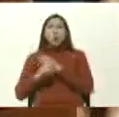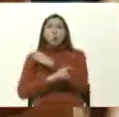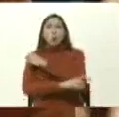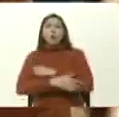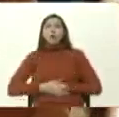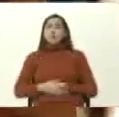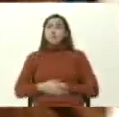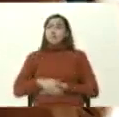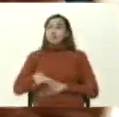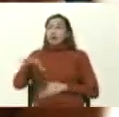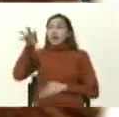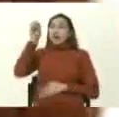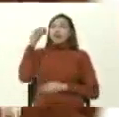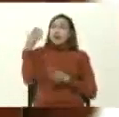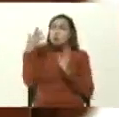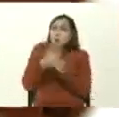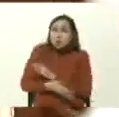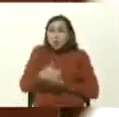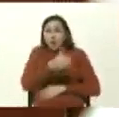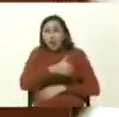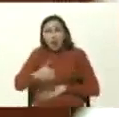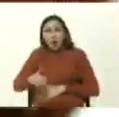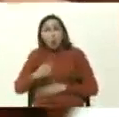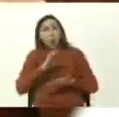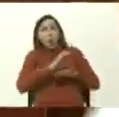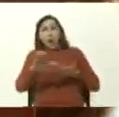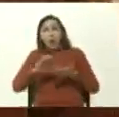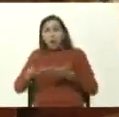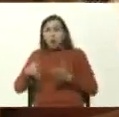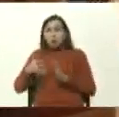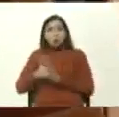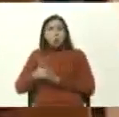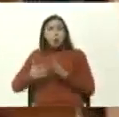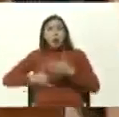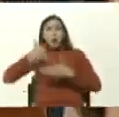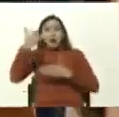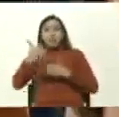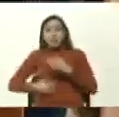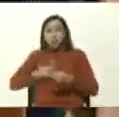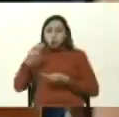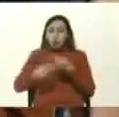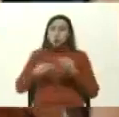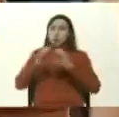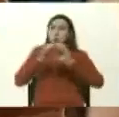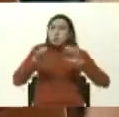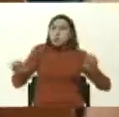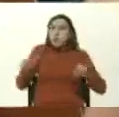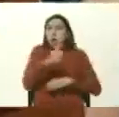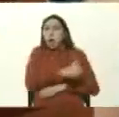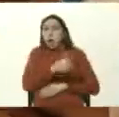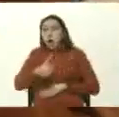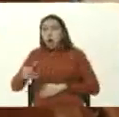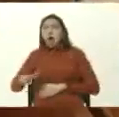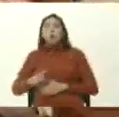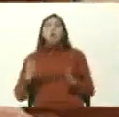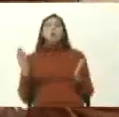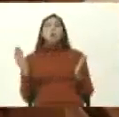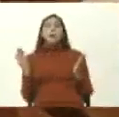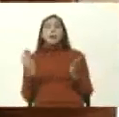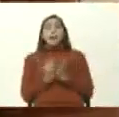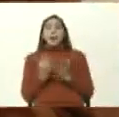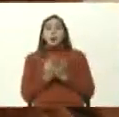que entender también de que cada una de las inversiones que hacemos es de acuerdo al proyecto educativo que tenemos nosotros en cada una de nuestras instituciones.